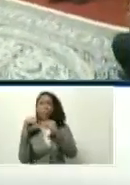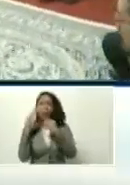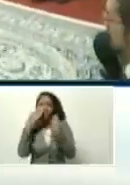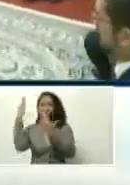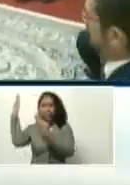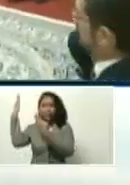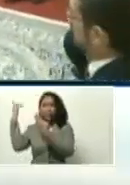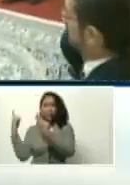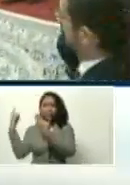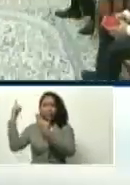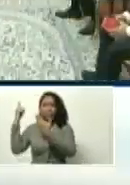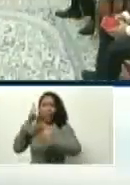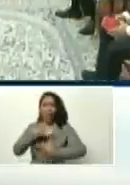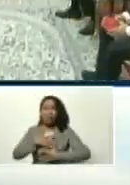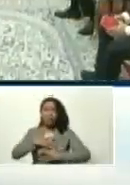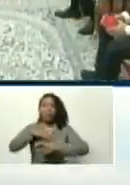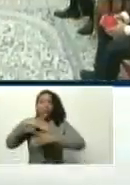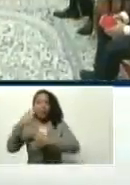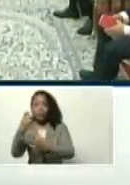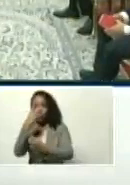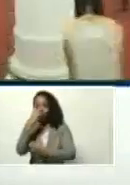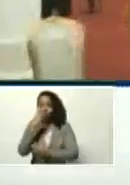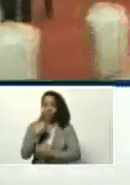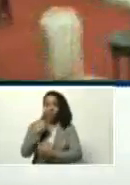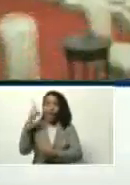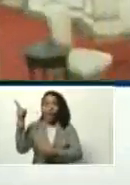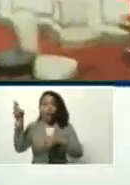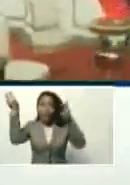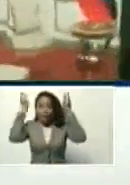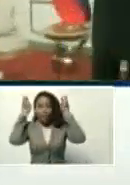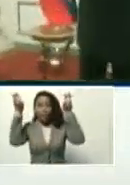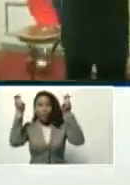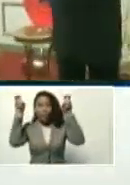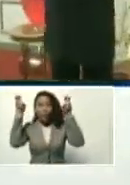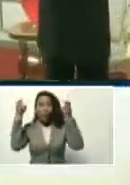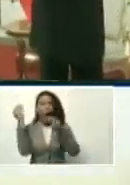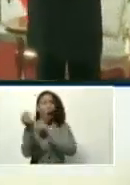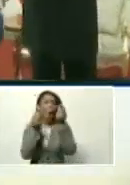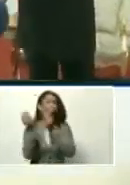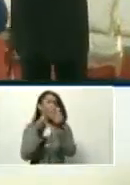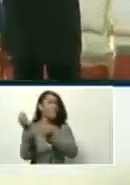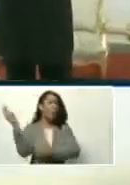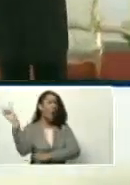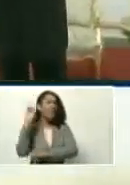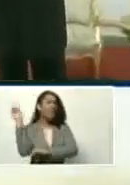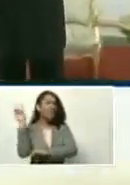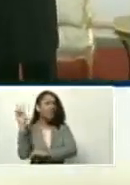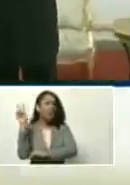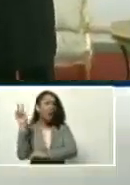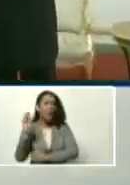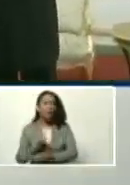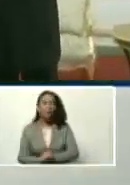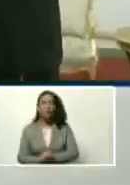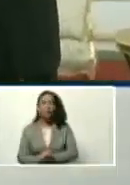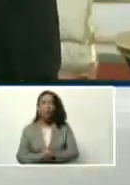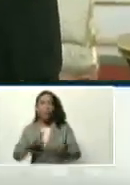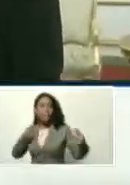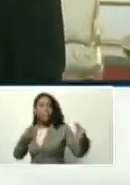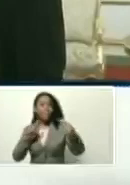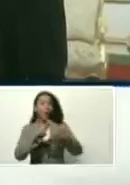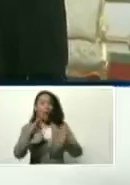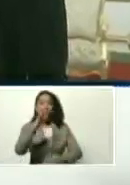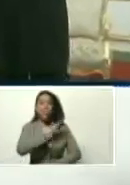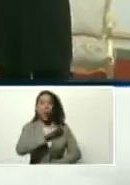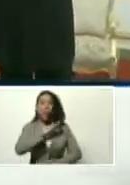Y él se interesó mucho en ese concepto, cómo Venezuela ha encontrado su